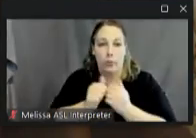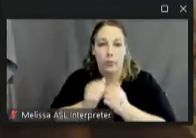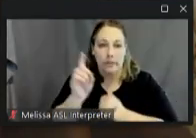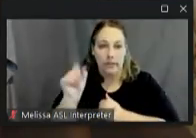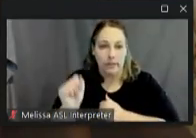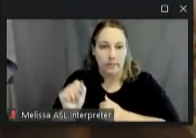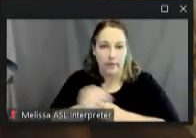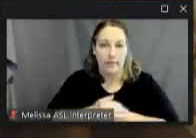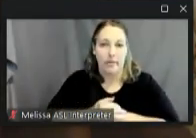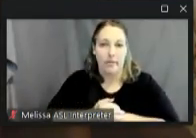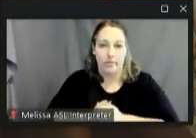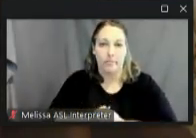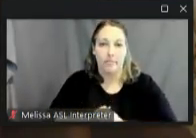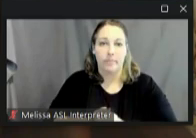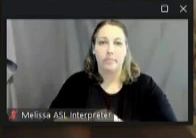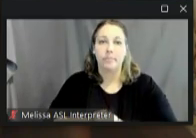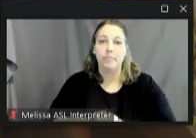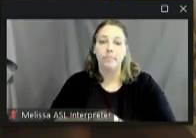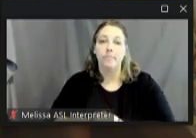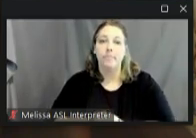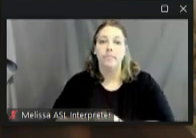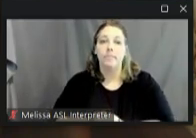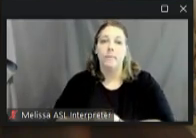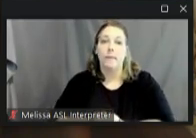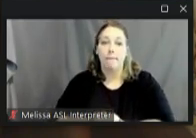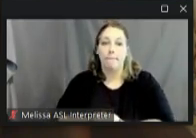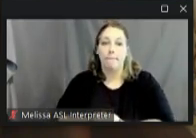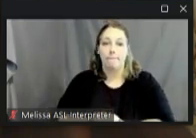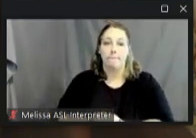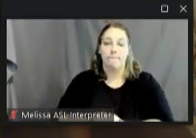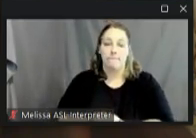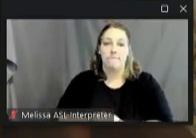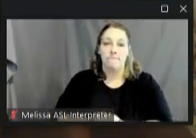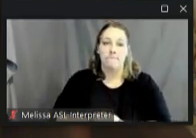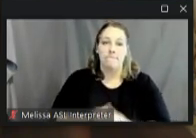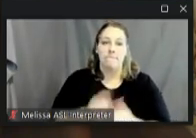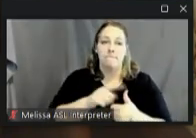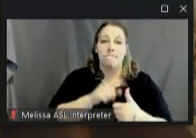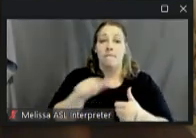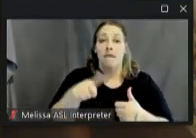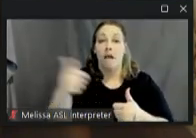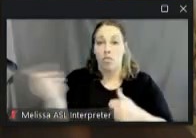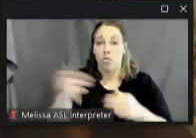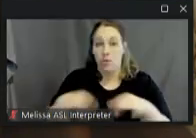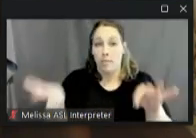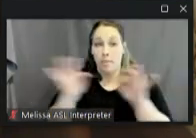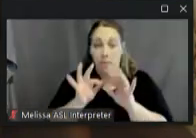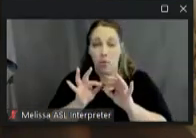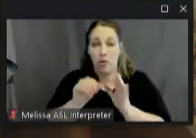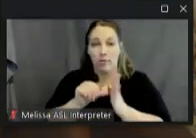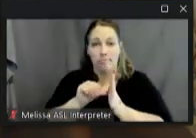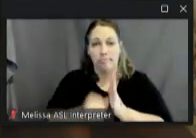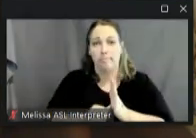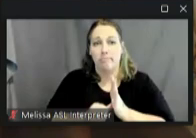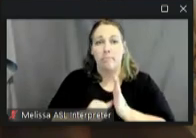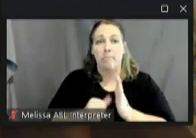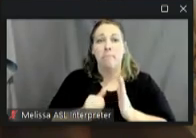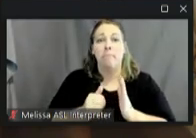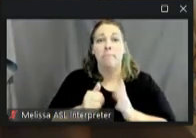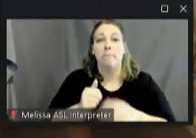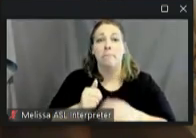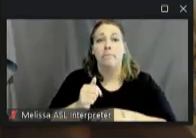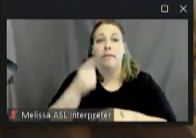es la existencia de protocolos diferenciados que puedan acompañarse de